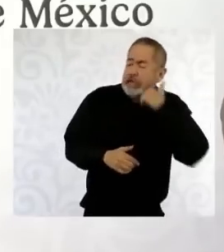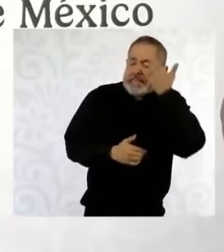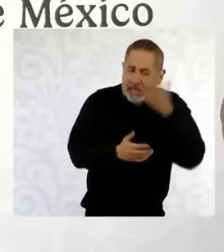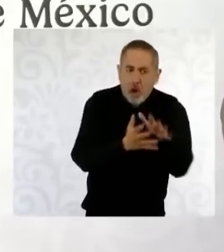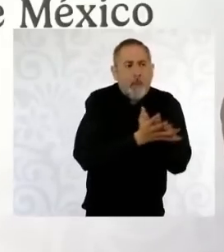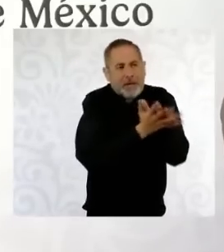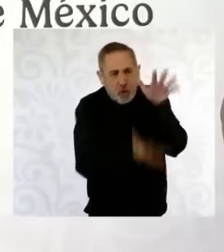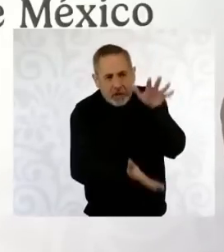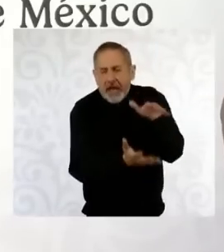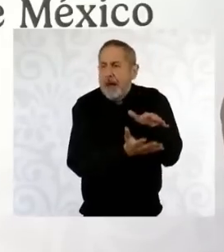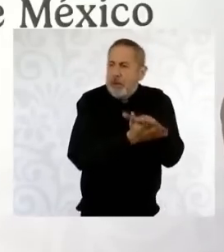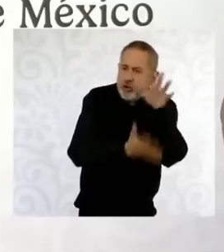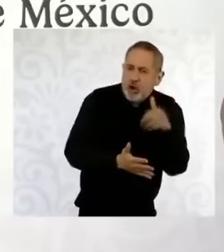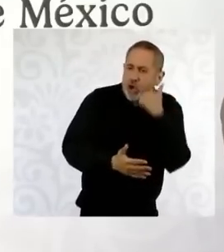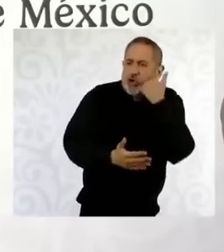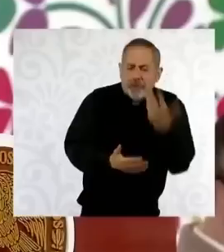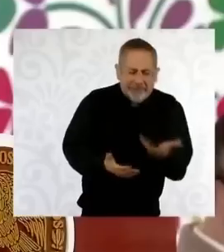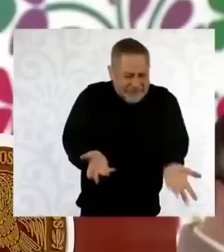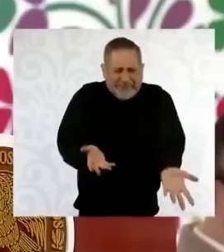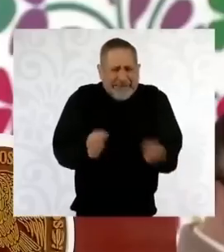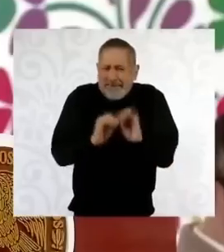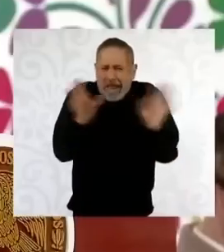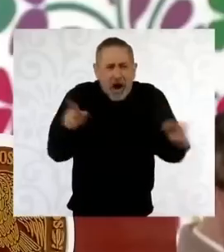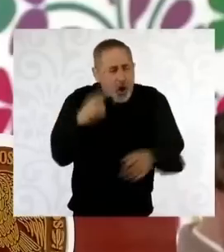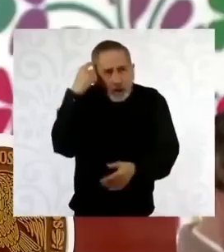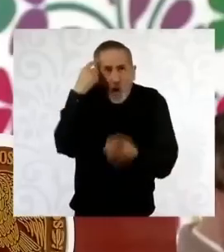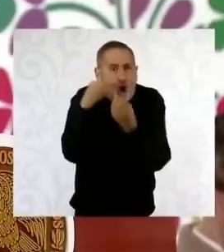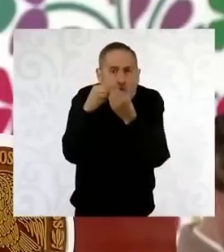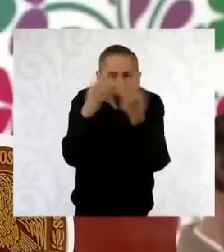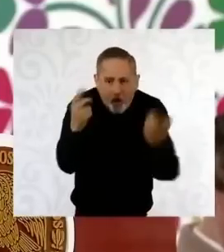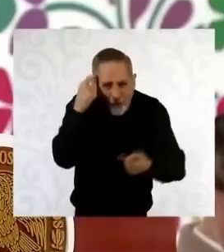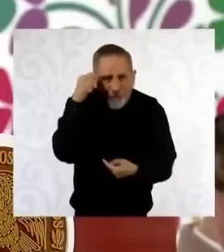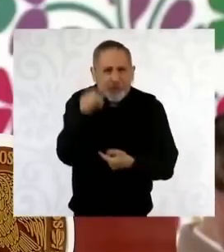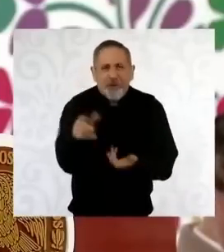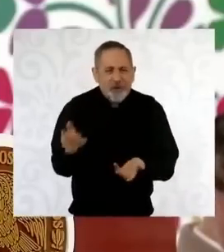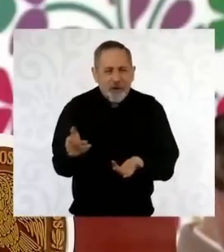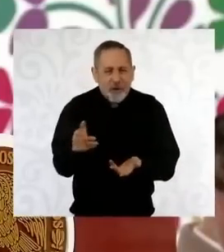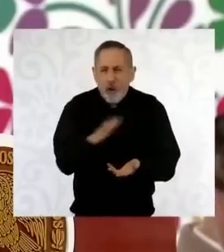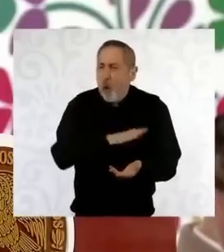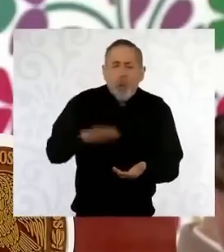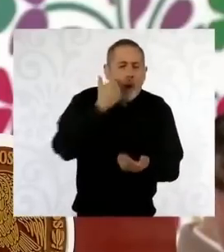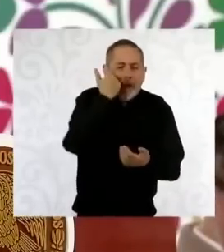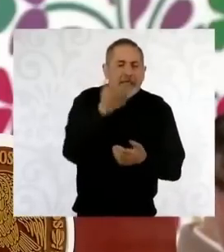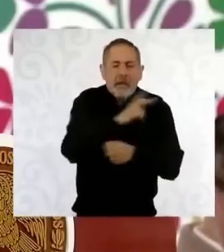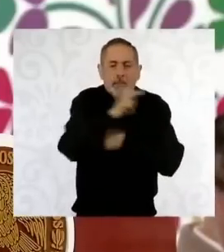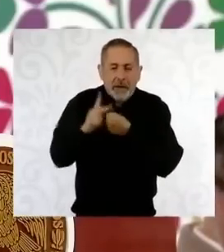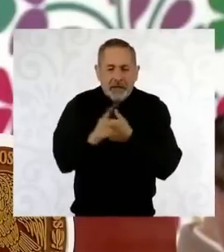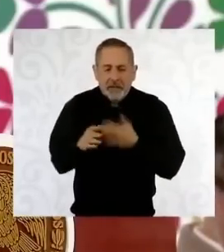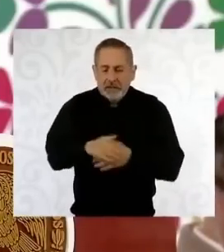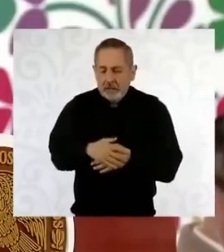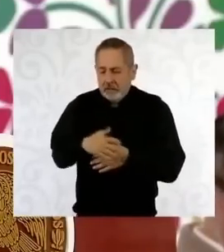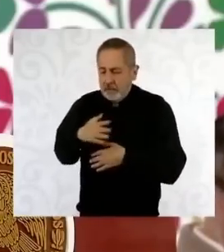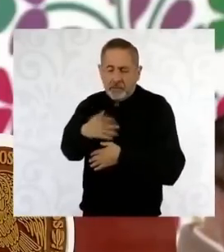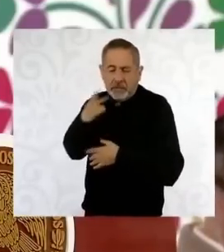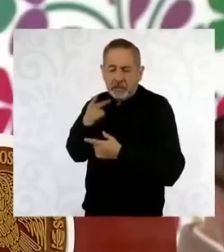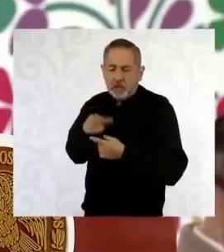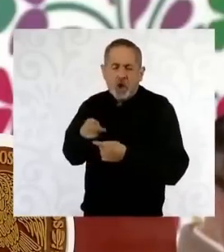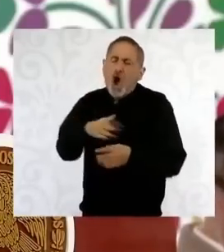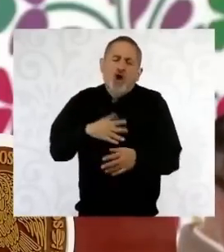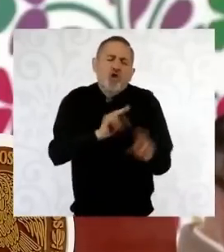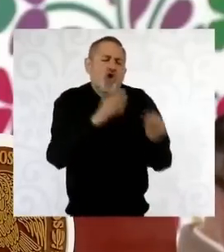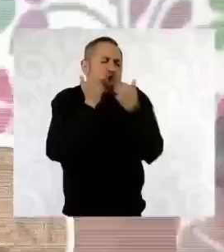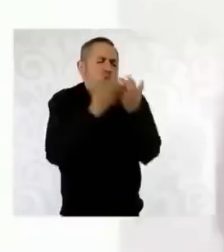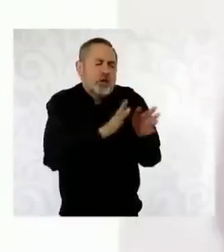la Cámara Alta. ¿Qué busca cualquier proyecto político en cualquier país? ¿O a poco un proyecto político en un país